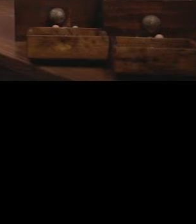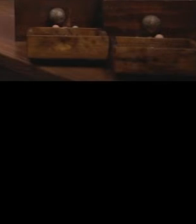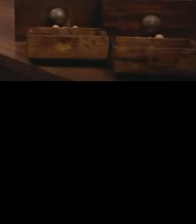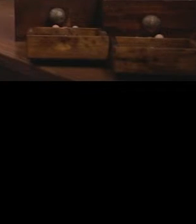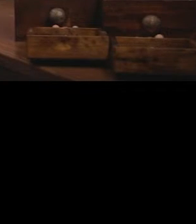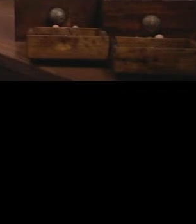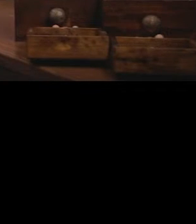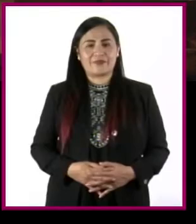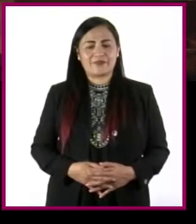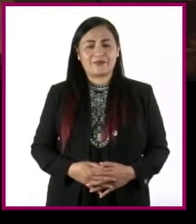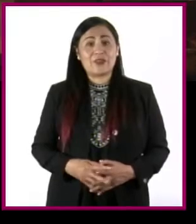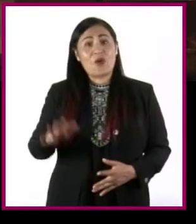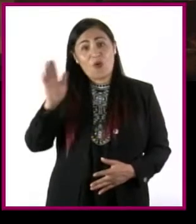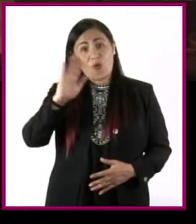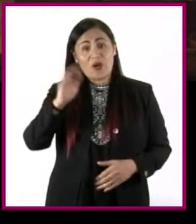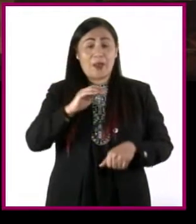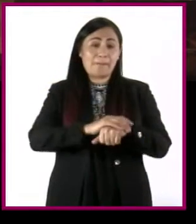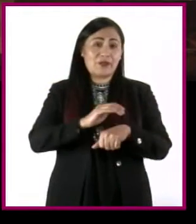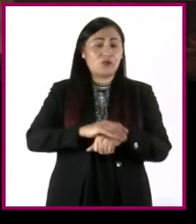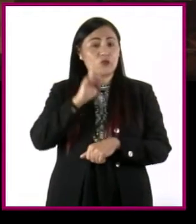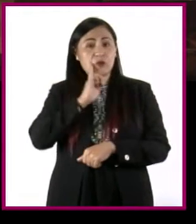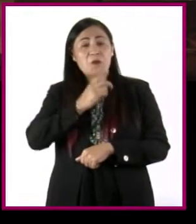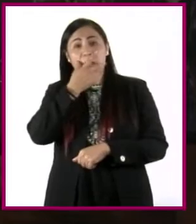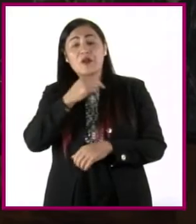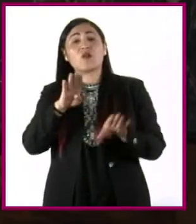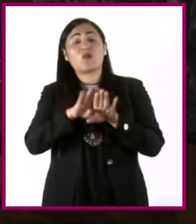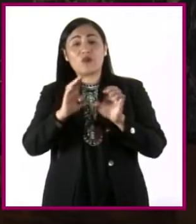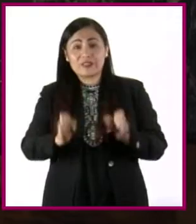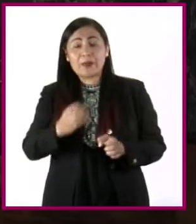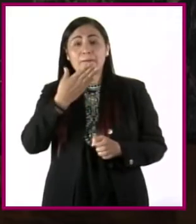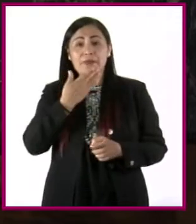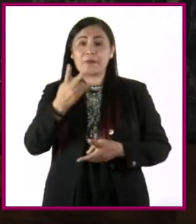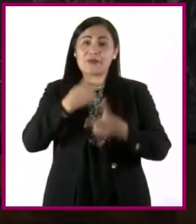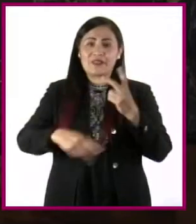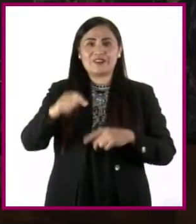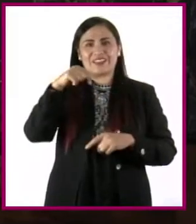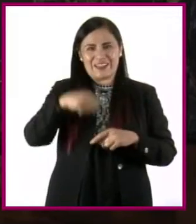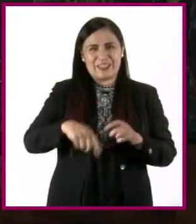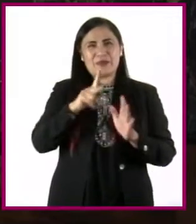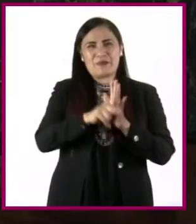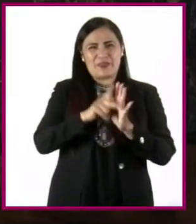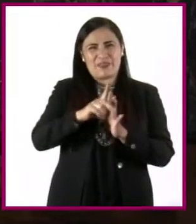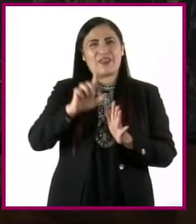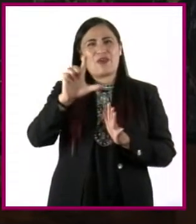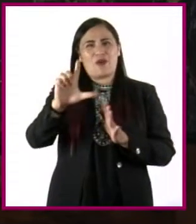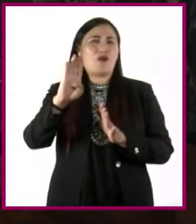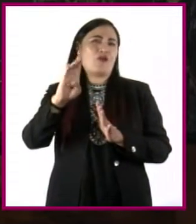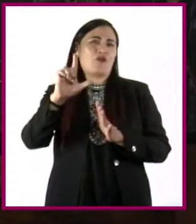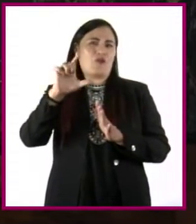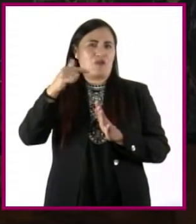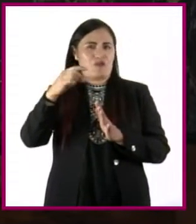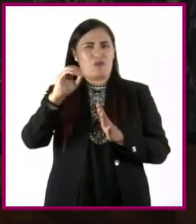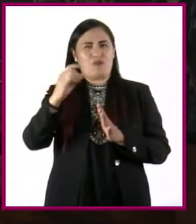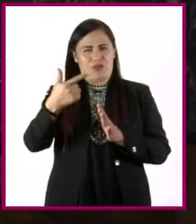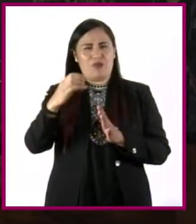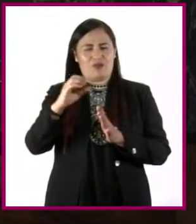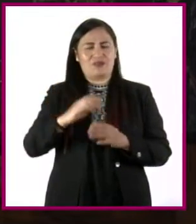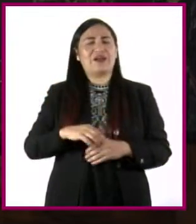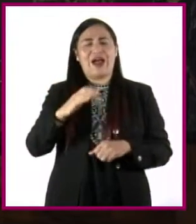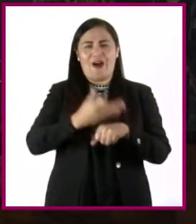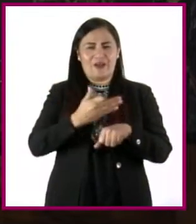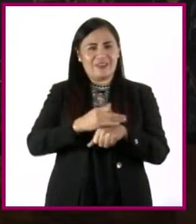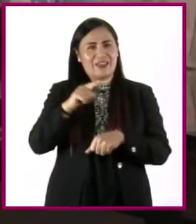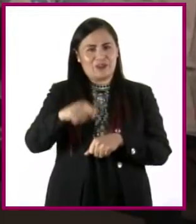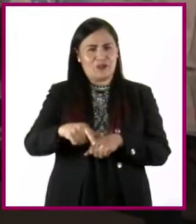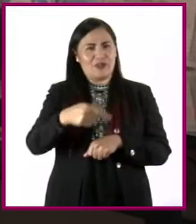Hola amigos y amigas, ¿cómo están? Bienvenidos a nuestro videoblog. Ya saben que yo soy Citlali y del otro lado está mi mejor amigo y super